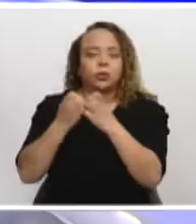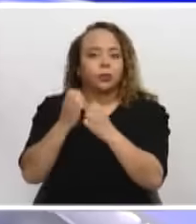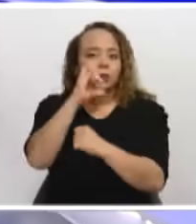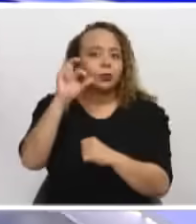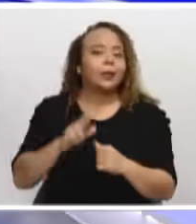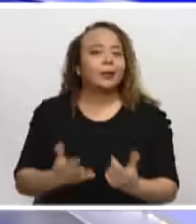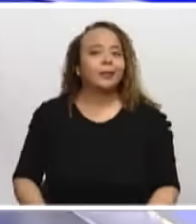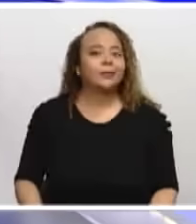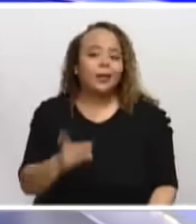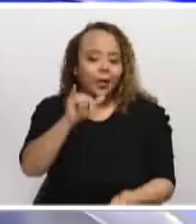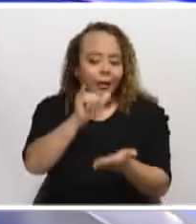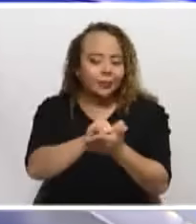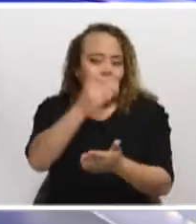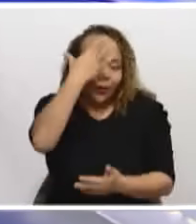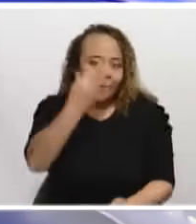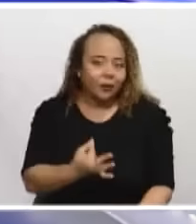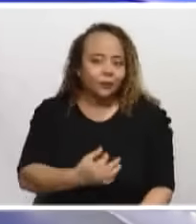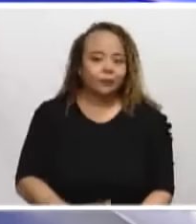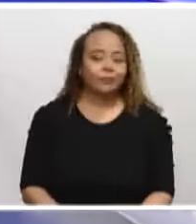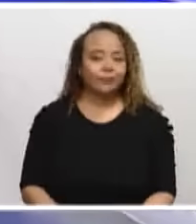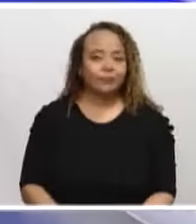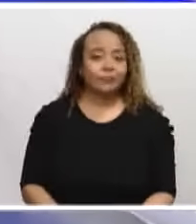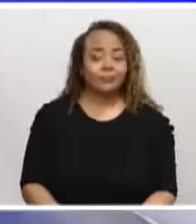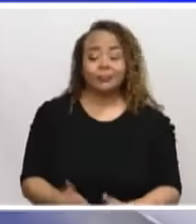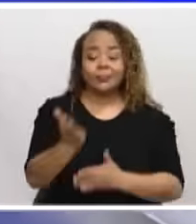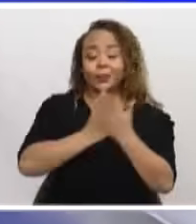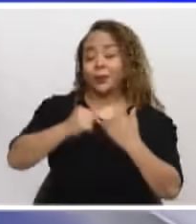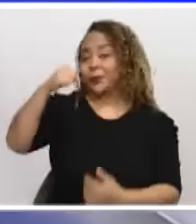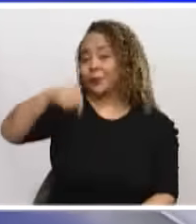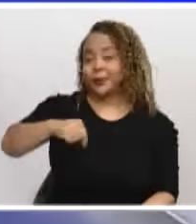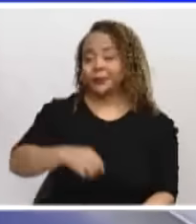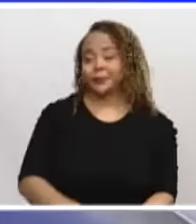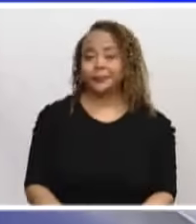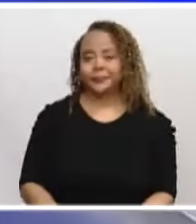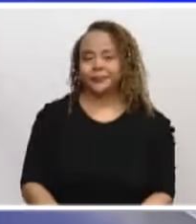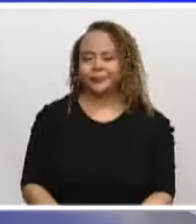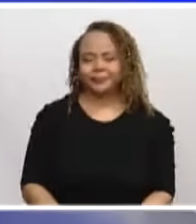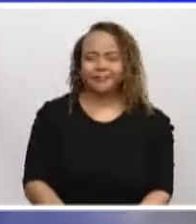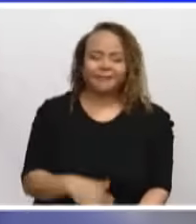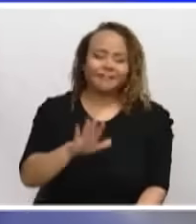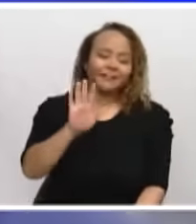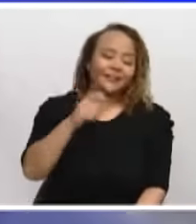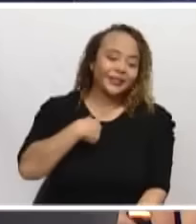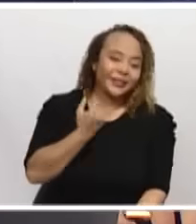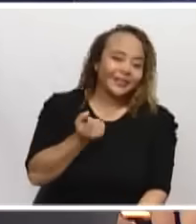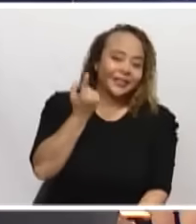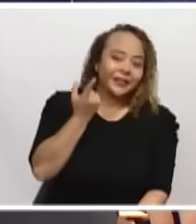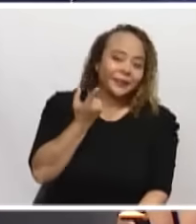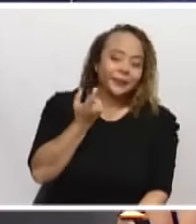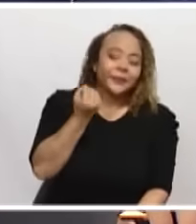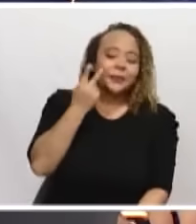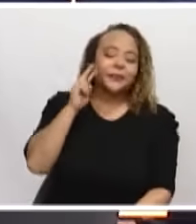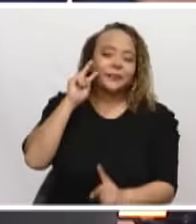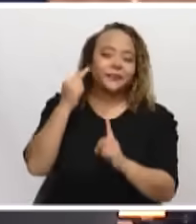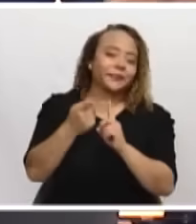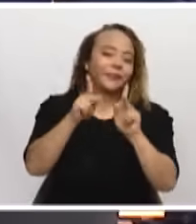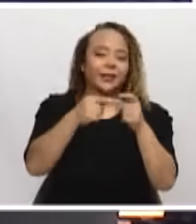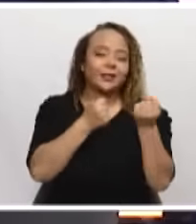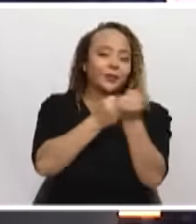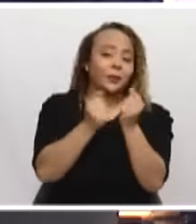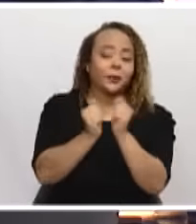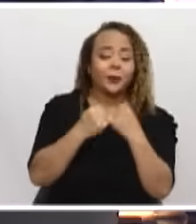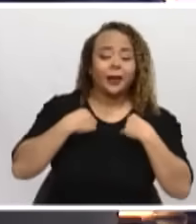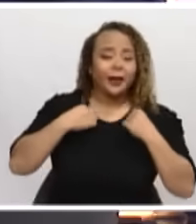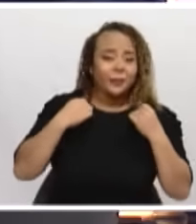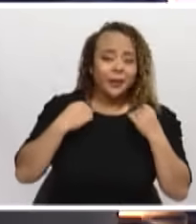9% y lo creo así y algunos hoy eh yo los entiendo muchos bajo la perspectiva de aficionado y con la camisa